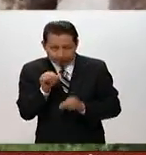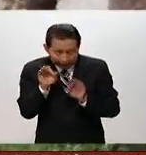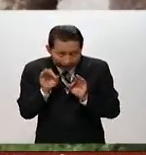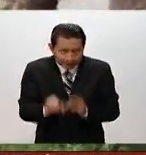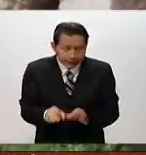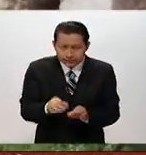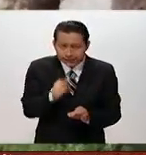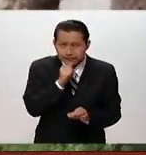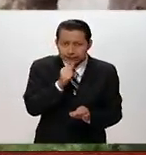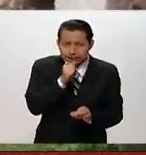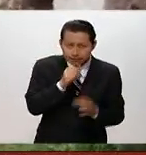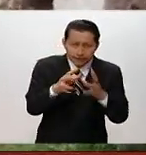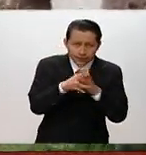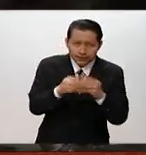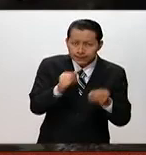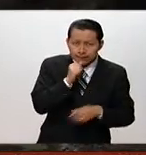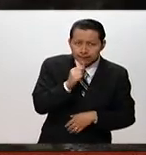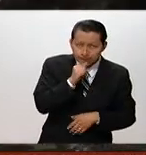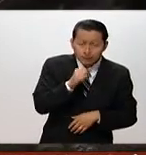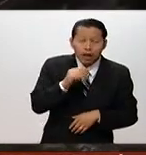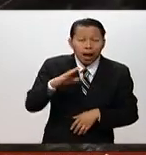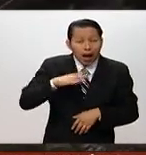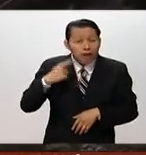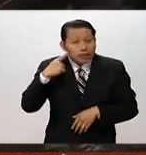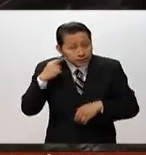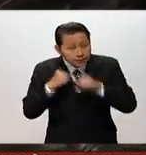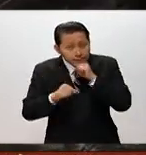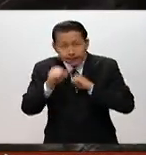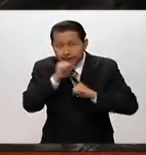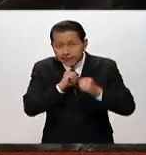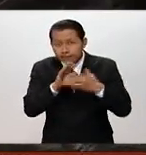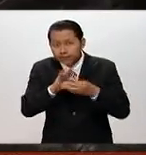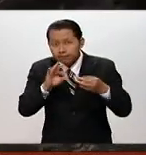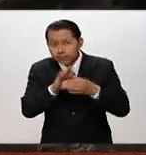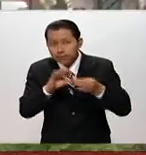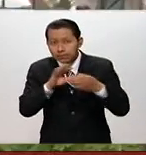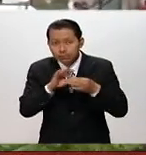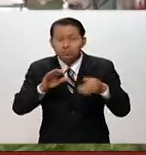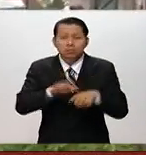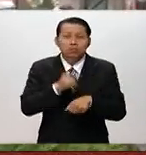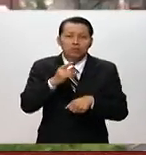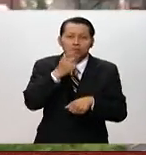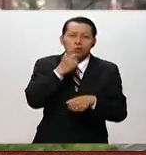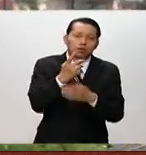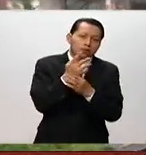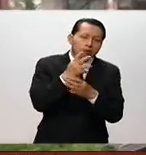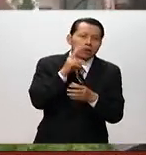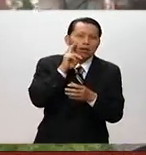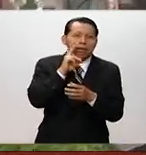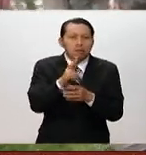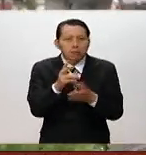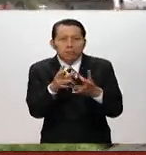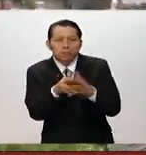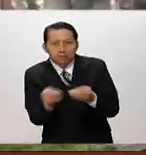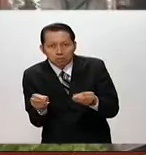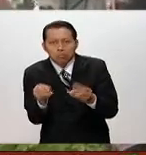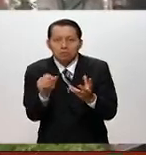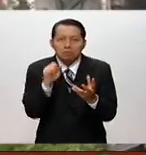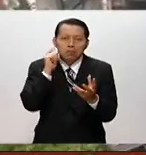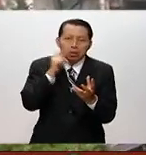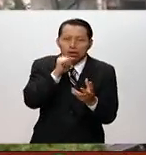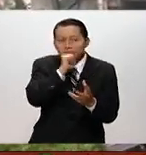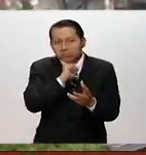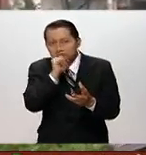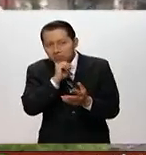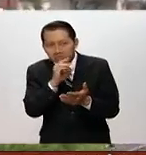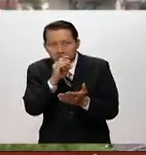confirmada. Tenemos solamente algunos rumores, algunas personas que se dicen, no, lo vimos aquí, pero de momento lo perdimos, pero hasta ahí.